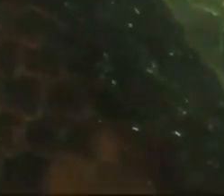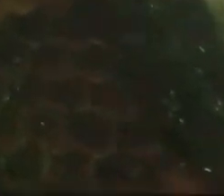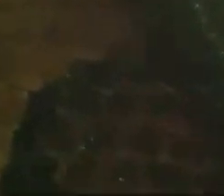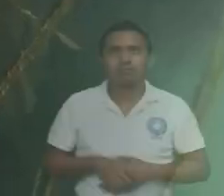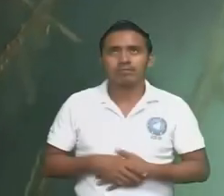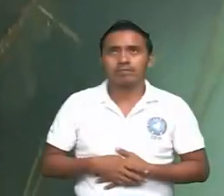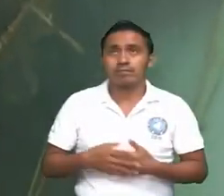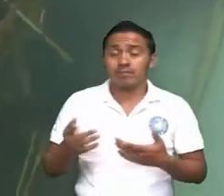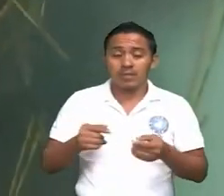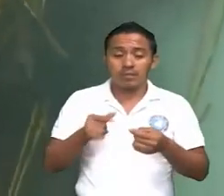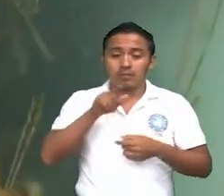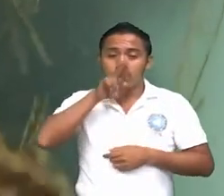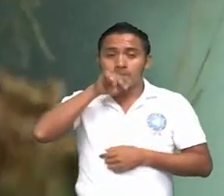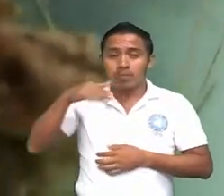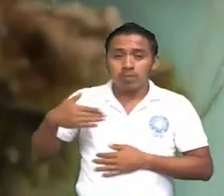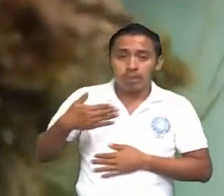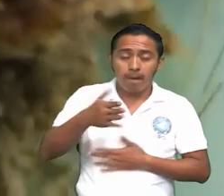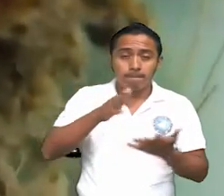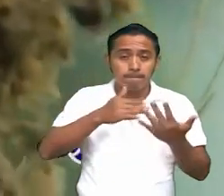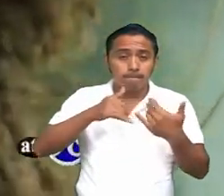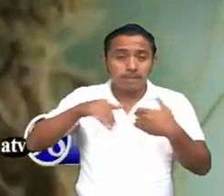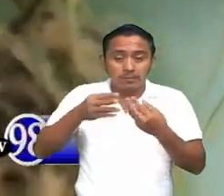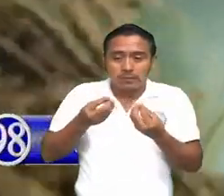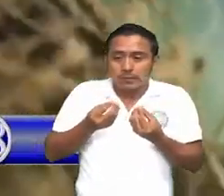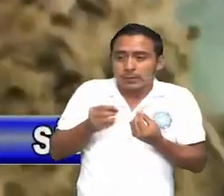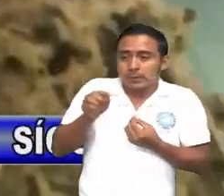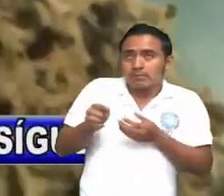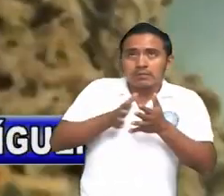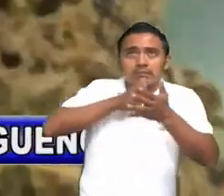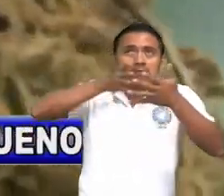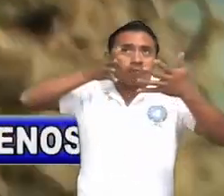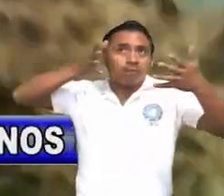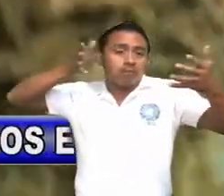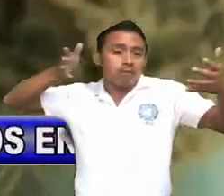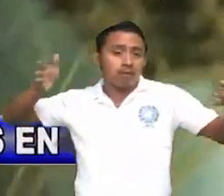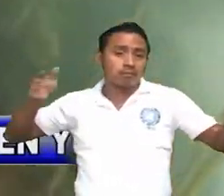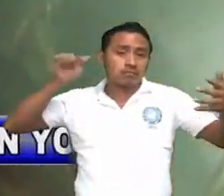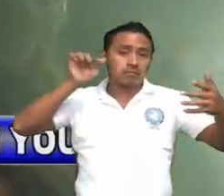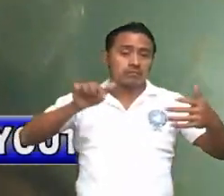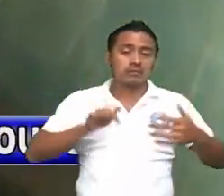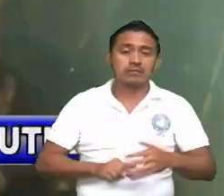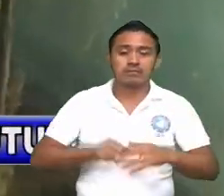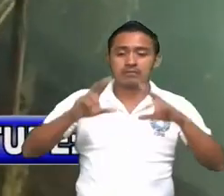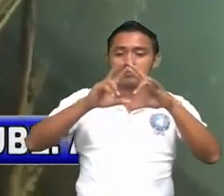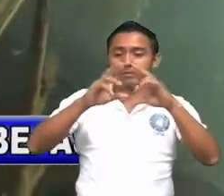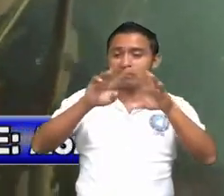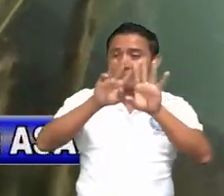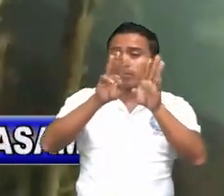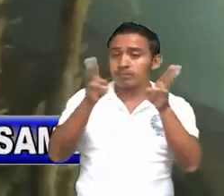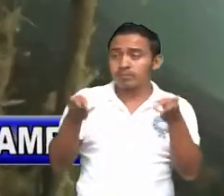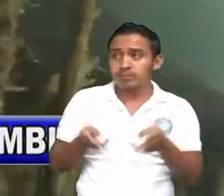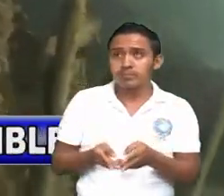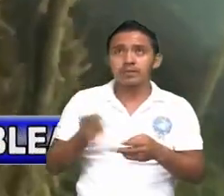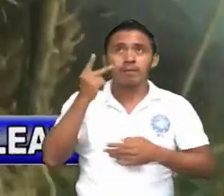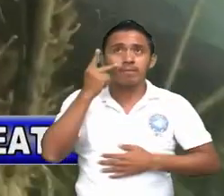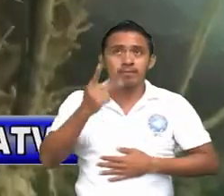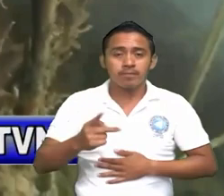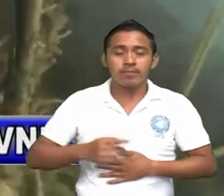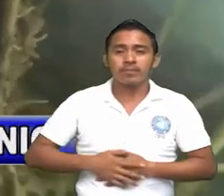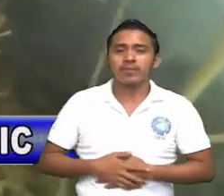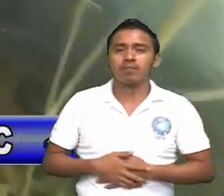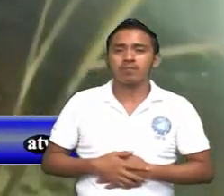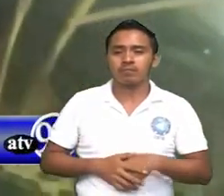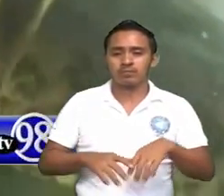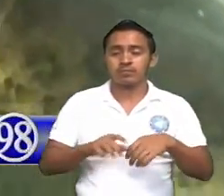Una de las serpientes más temidas del mundo, por su tamaño, la más grande del planeta en comparación a la pitón